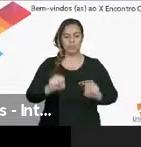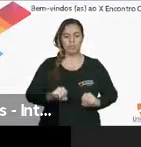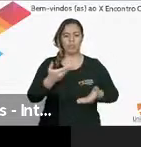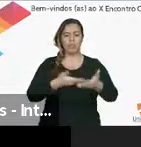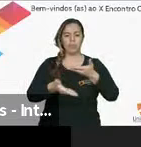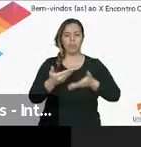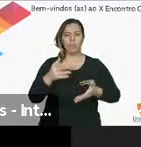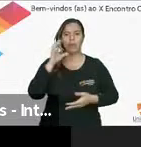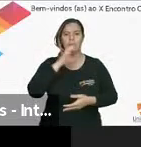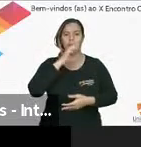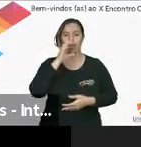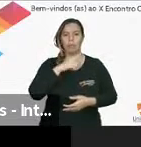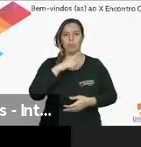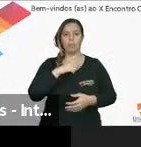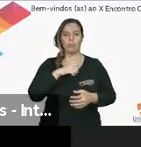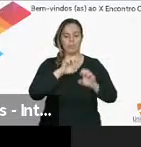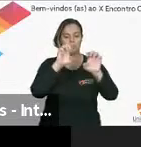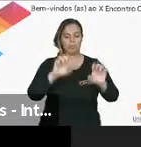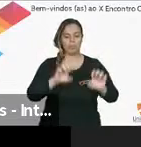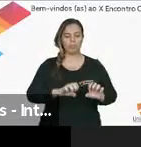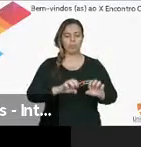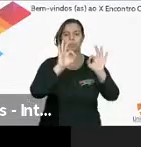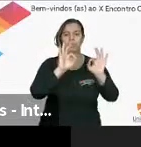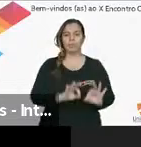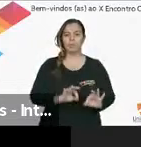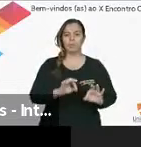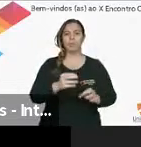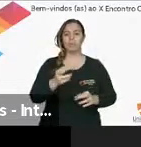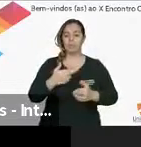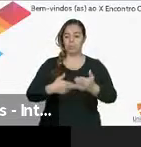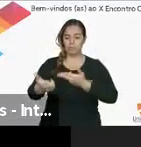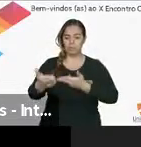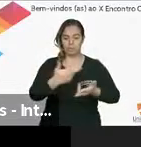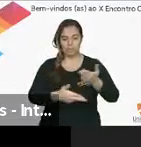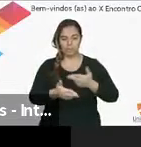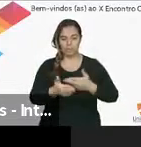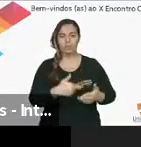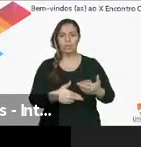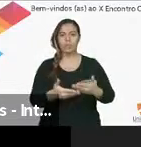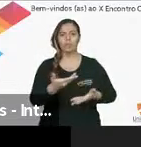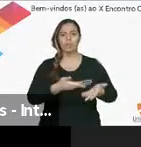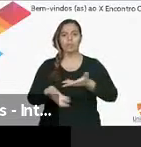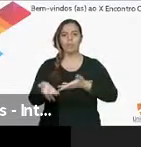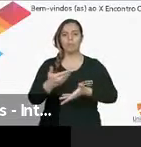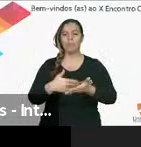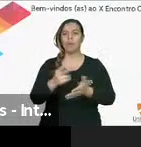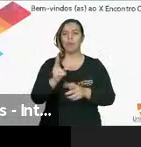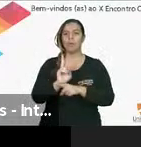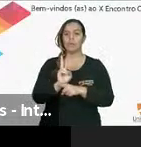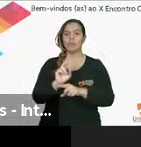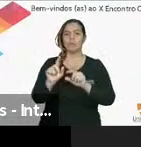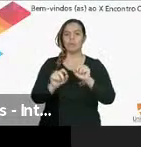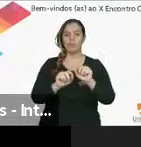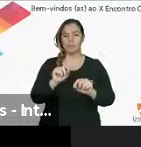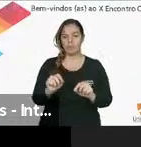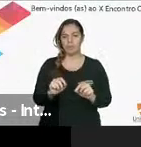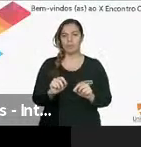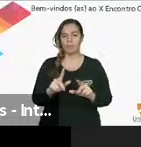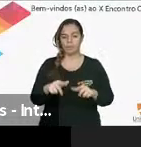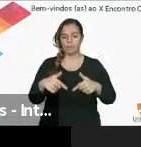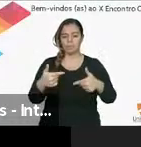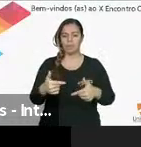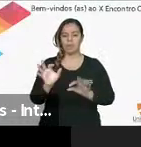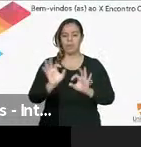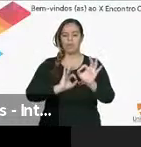estructura determinado que existe en continua interacción con su medio, conservando su organización, en tanto conserva su